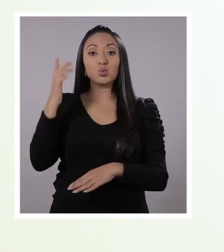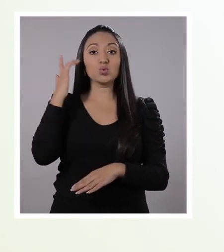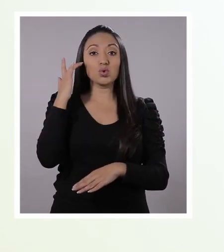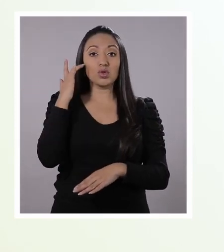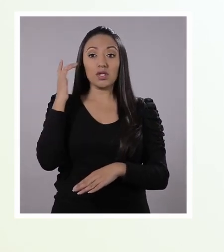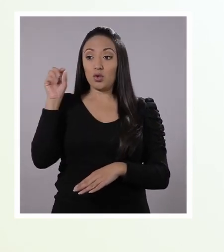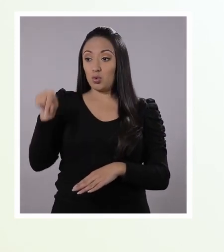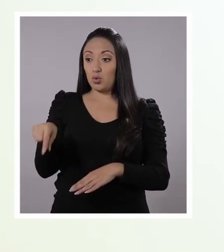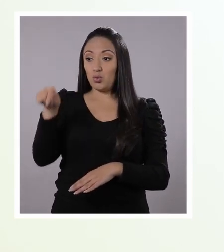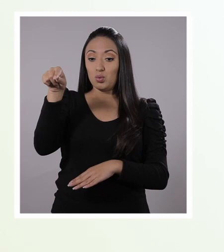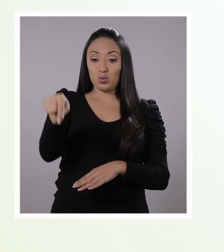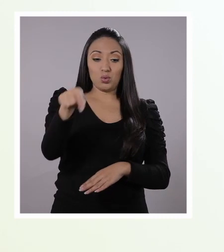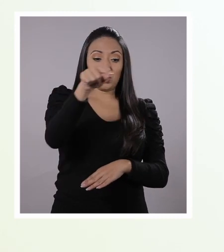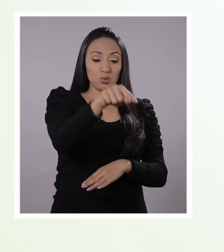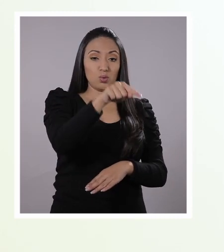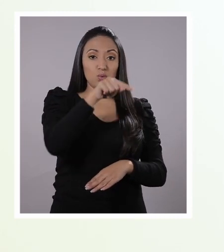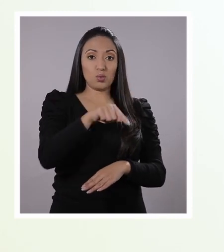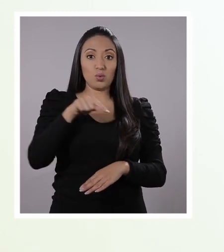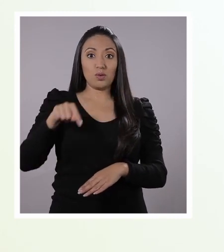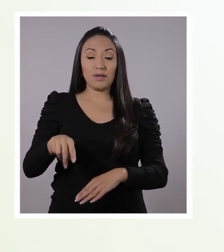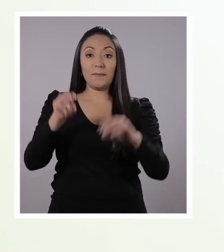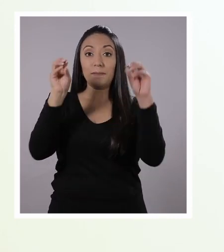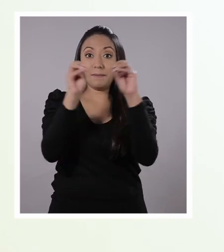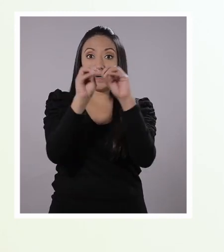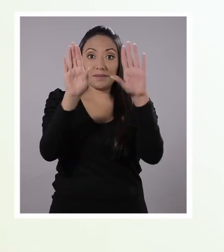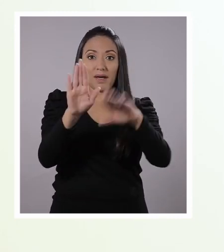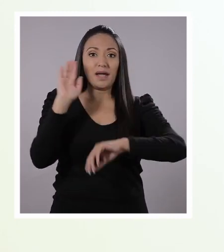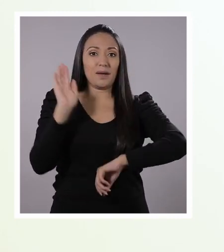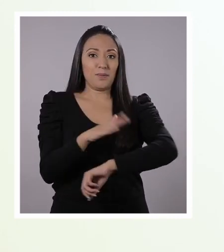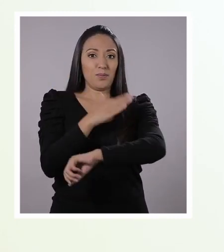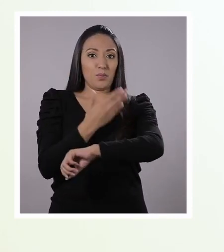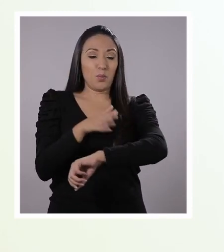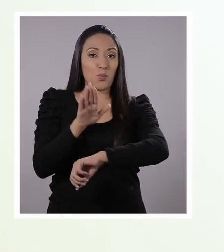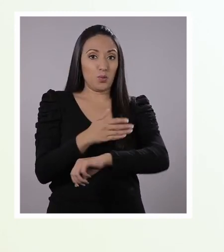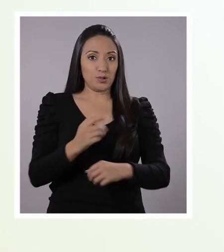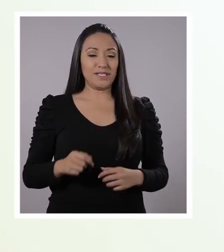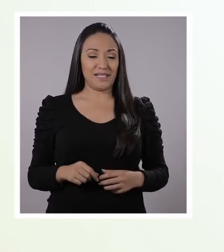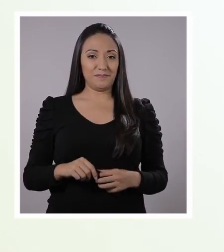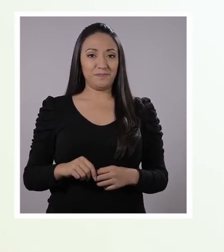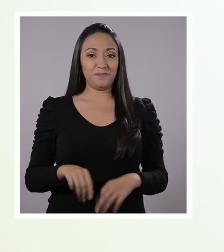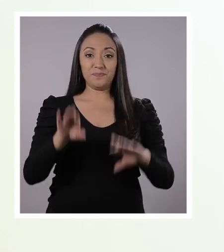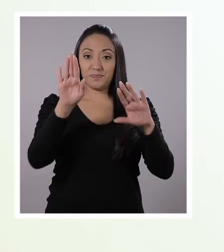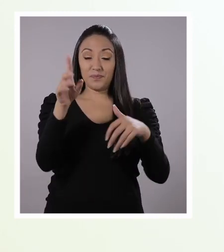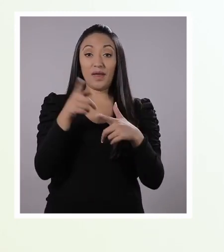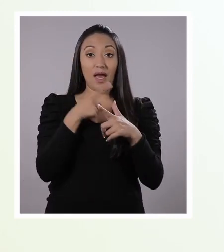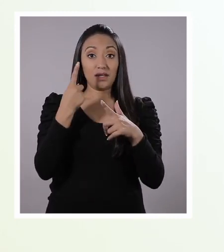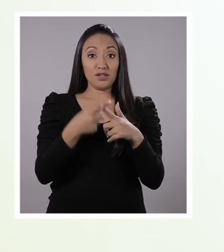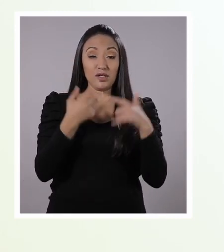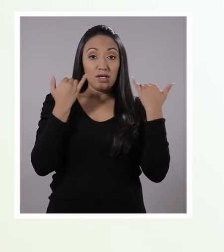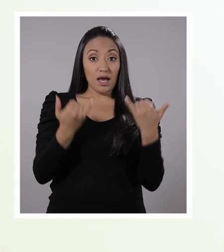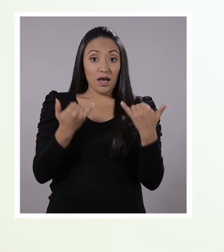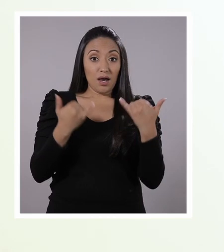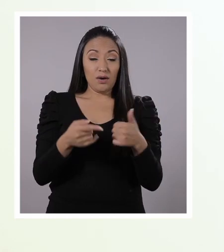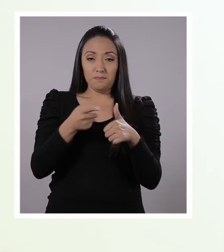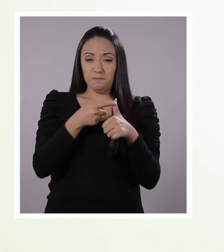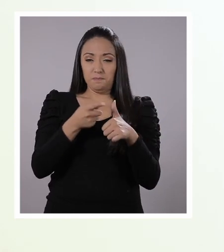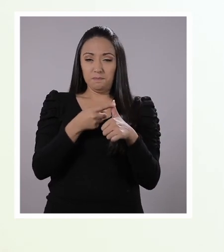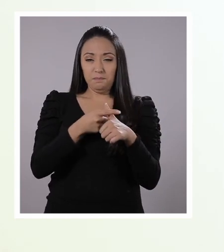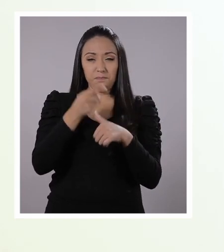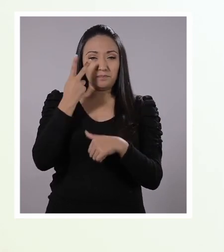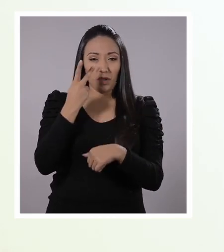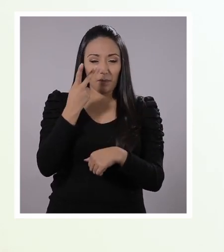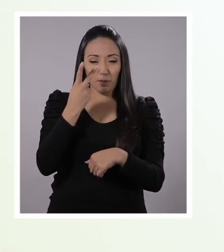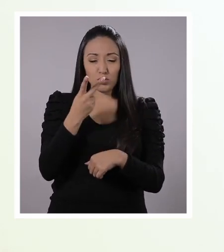y asignándole un diferente sonido. Y de esta forma vamos a crear un poco de música. Entonces, ¿qué les parece si